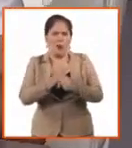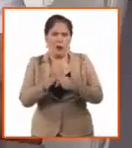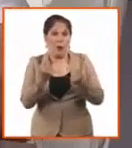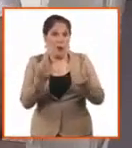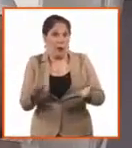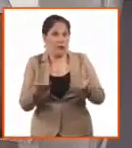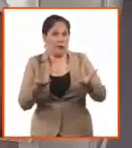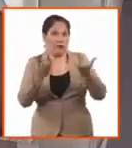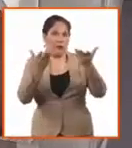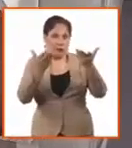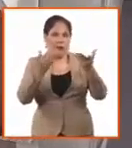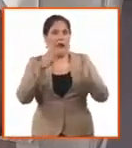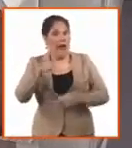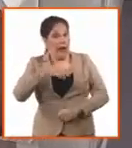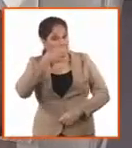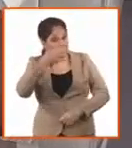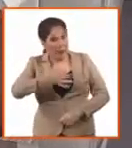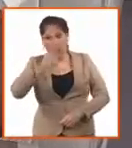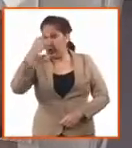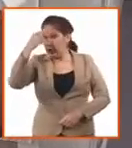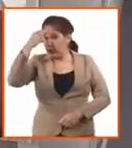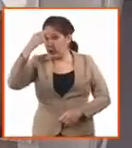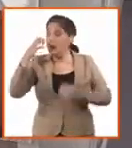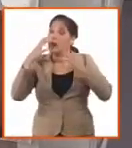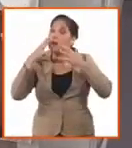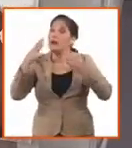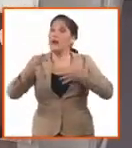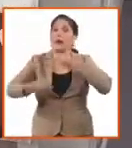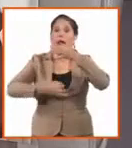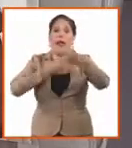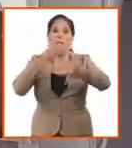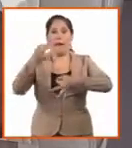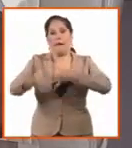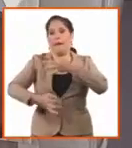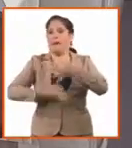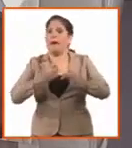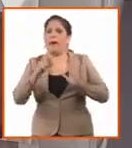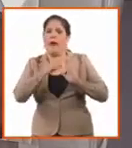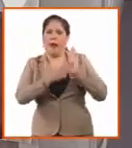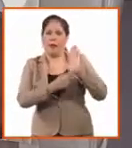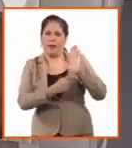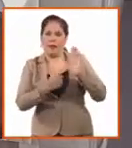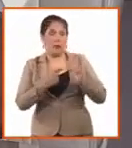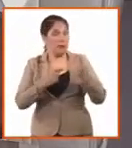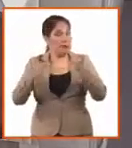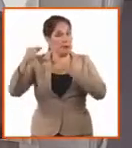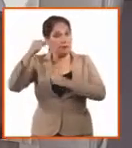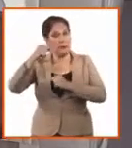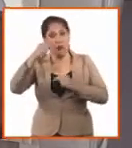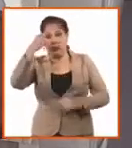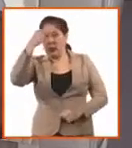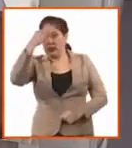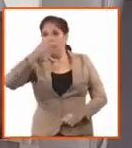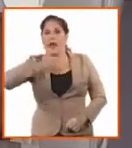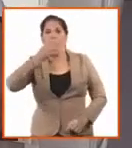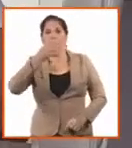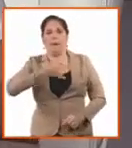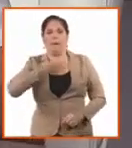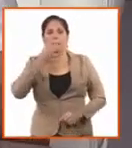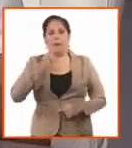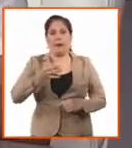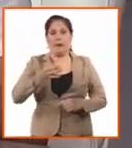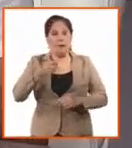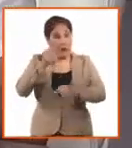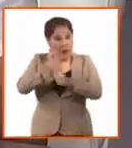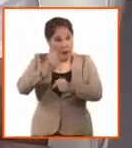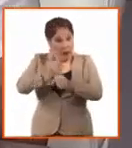claro está y aquí es donde está la importancia también del pensamiento un elemento muy característico del pensamiento del che los